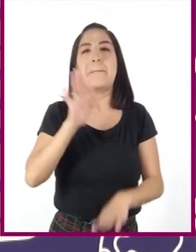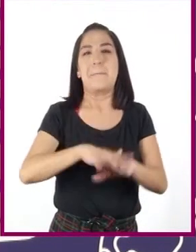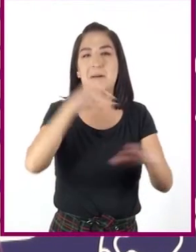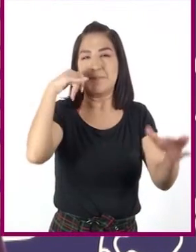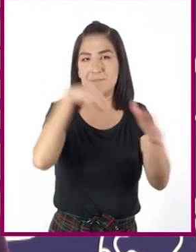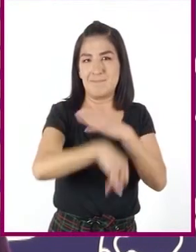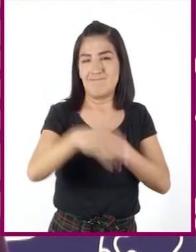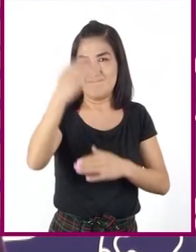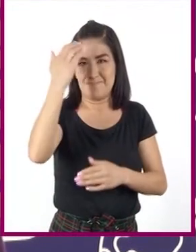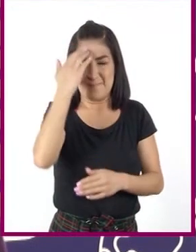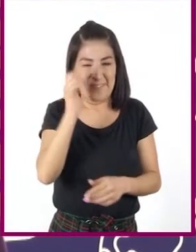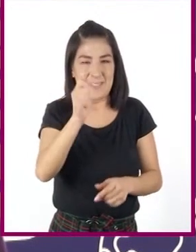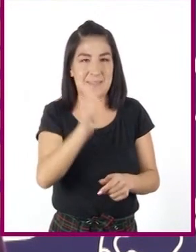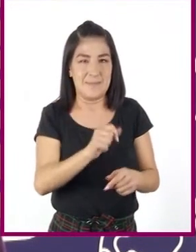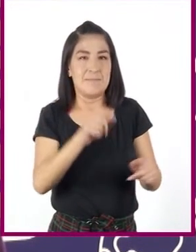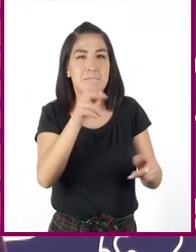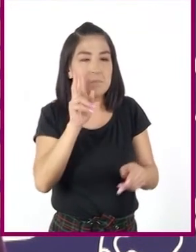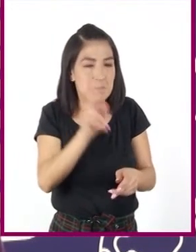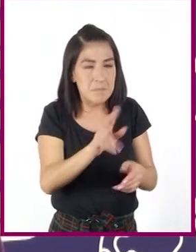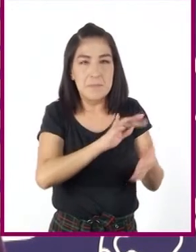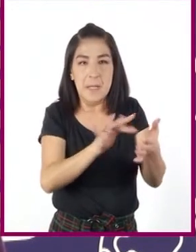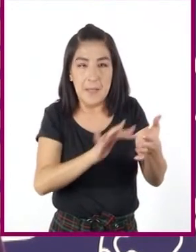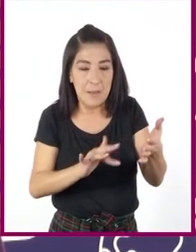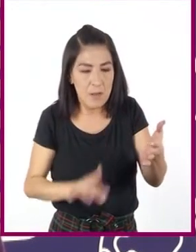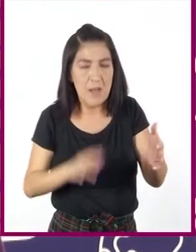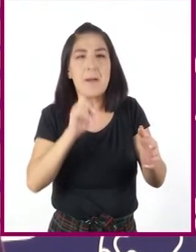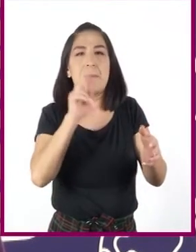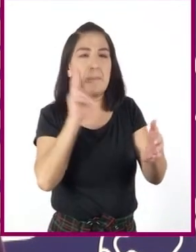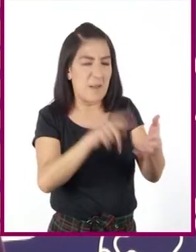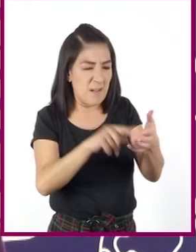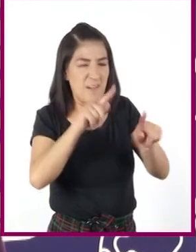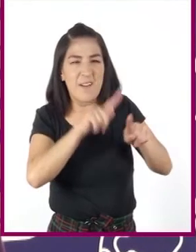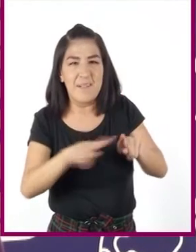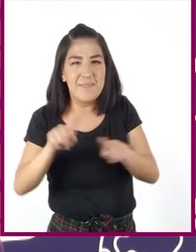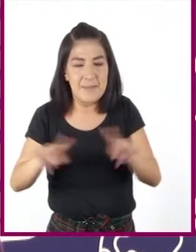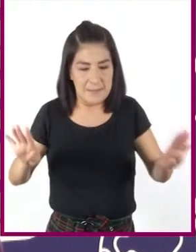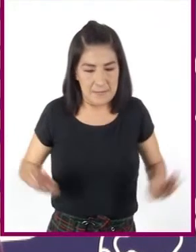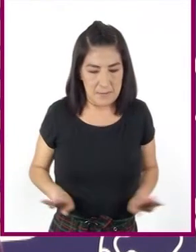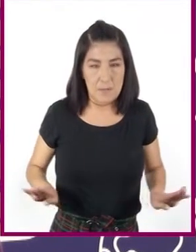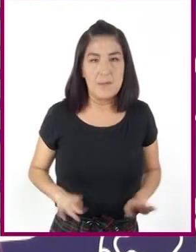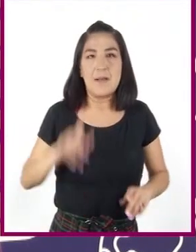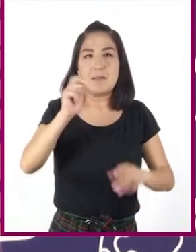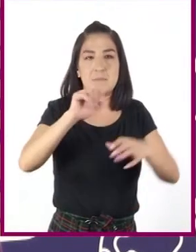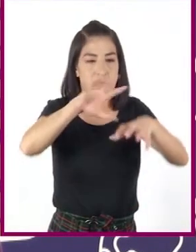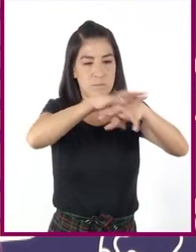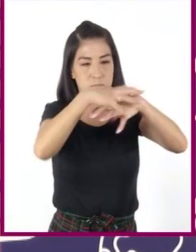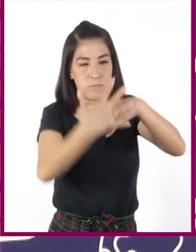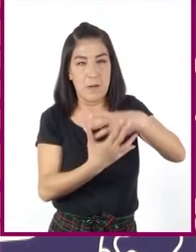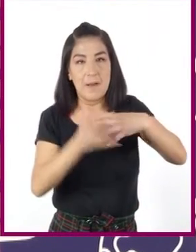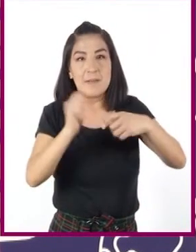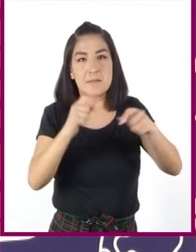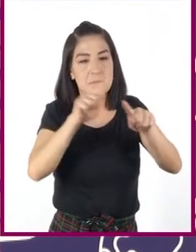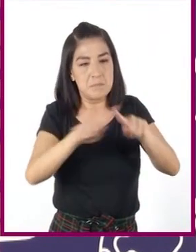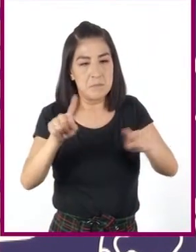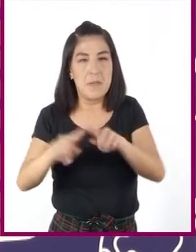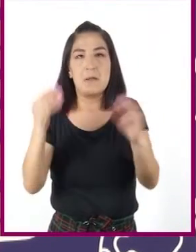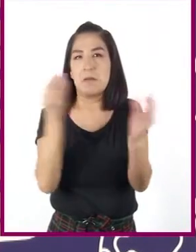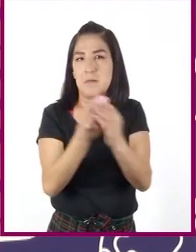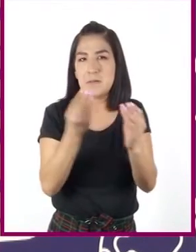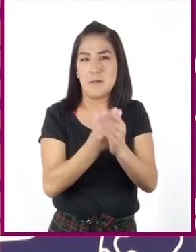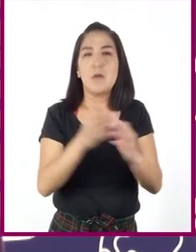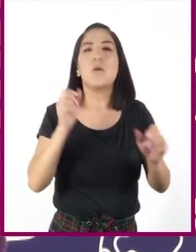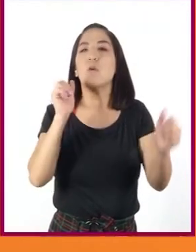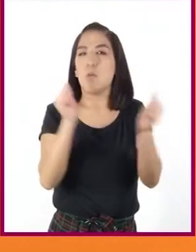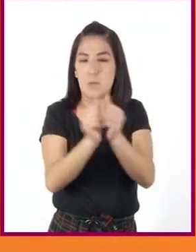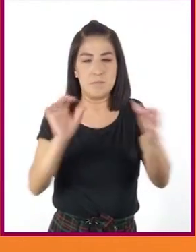conocimientos. Conforme lo lean, identifiquen las características de las capas de la atmósfera y relaciónenlas con el estado del